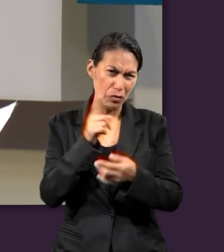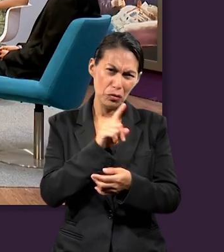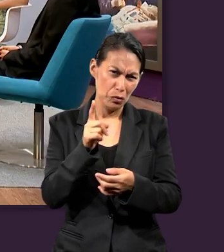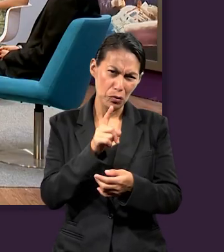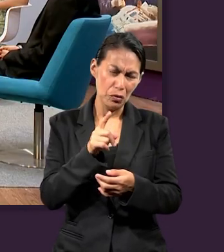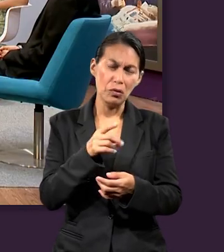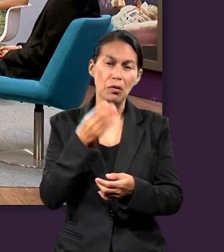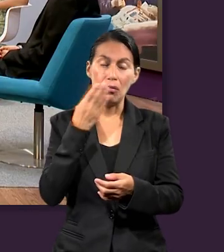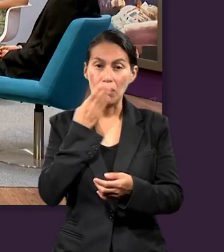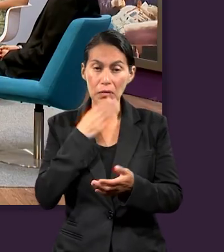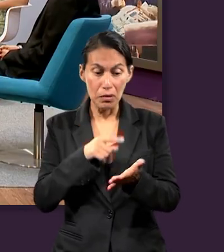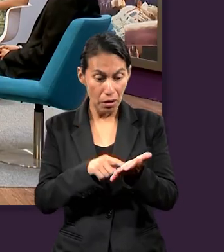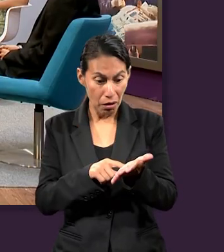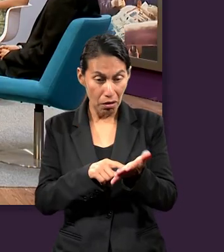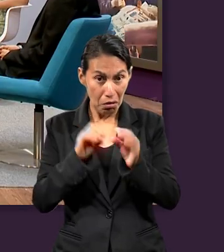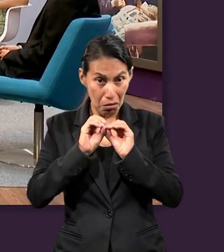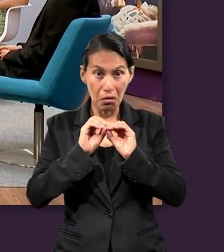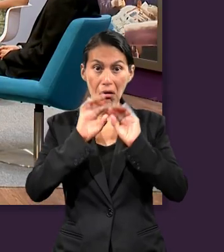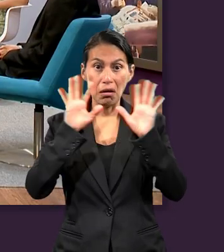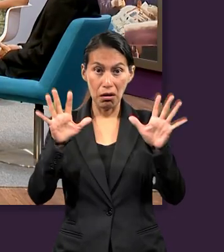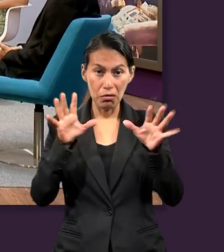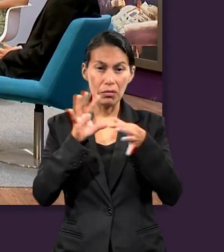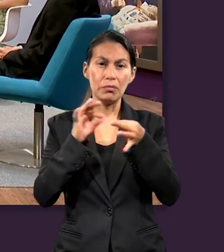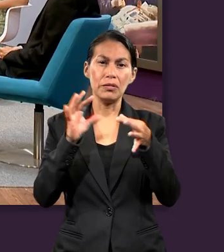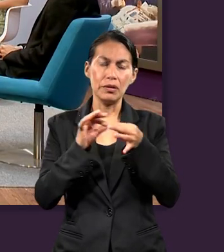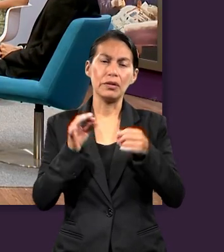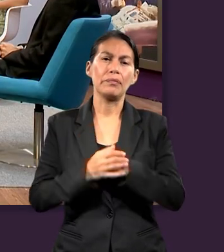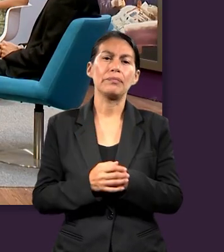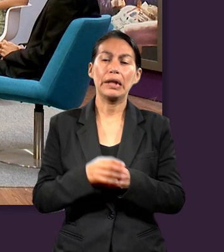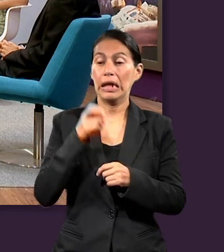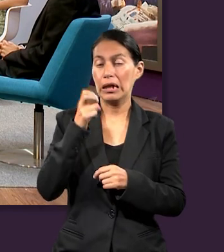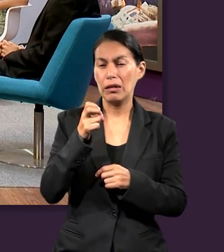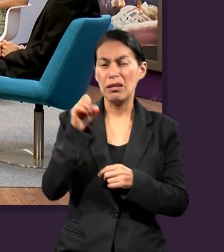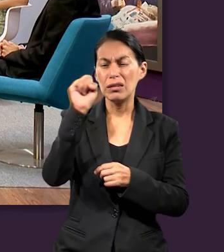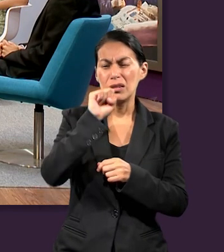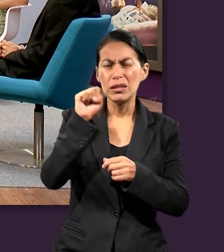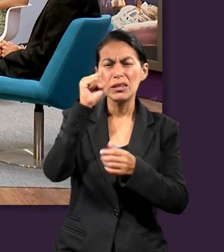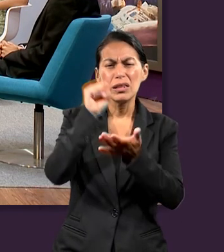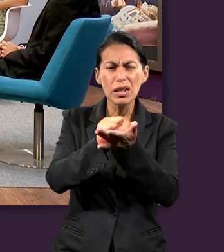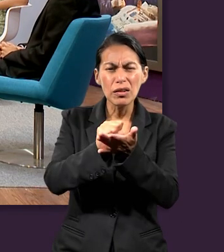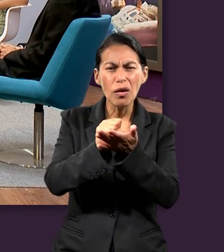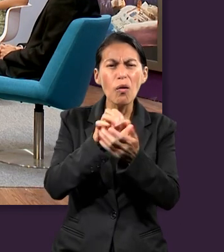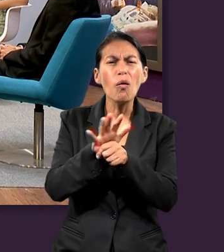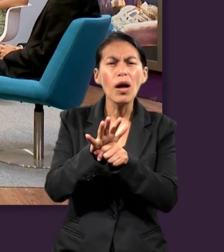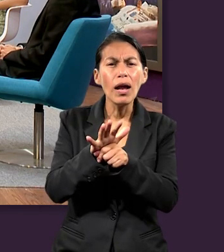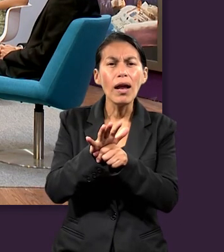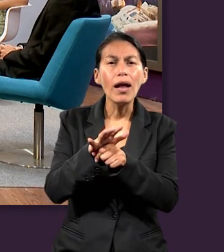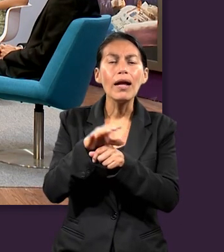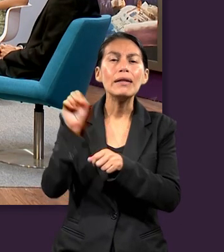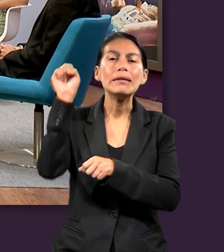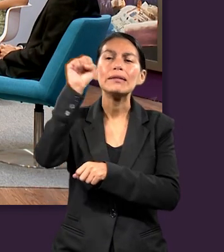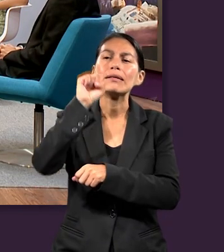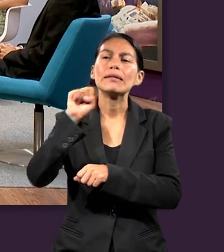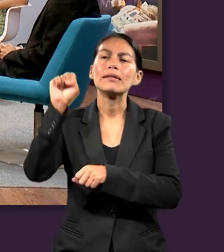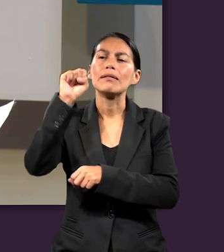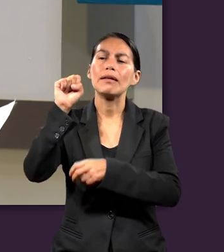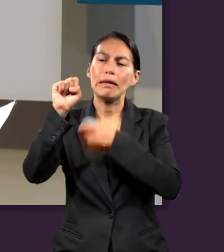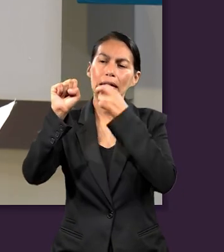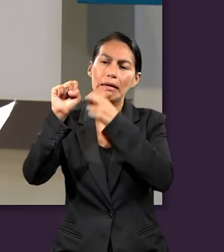dónde hacerse porque ese sello está muy claramente distinguido como el sábado está en el corazón de los mandamientos